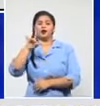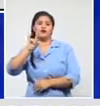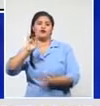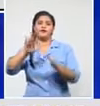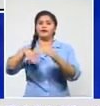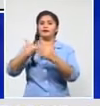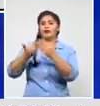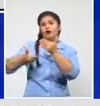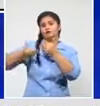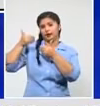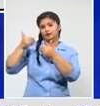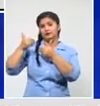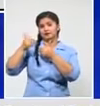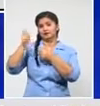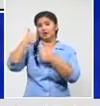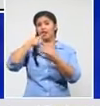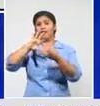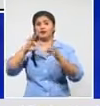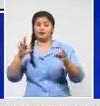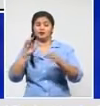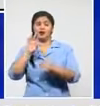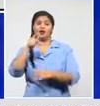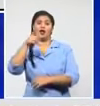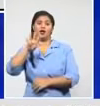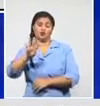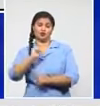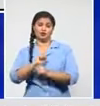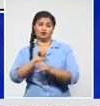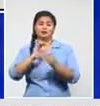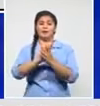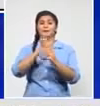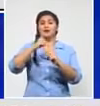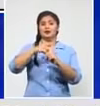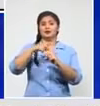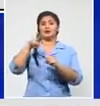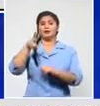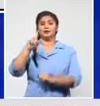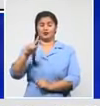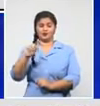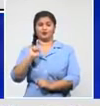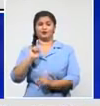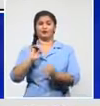14, Matanzas 21, Mayabeque 49,